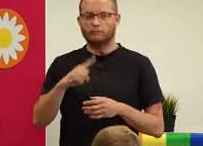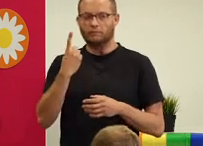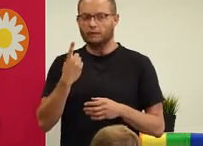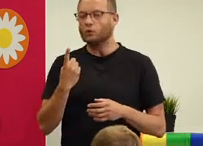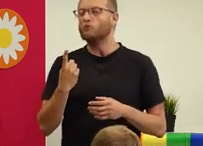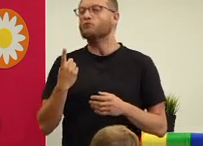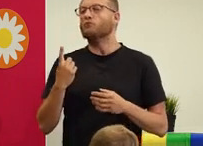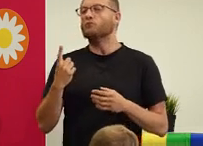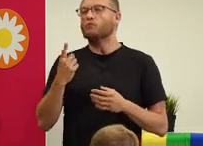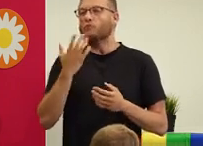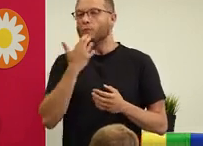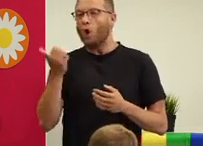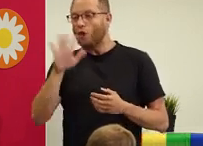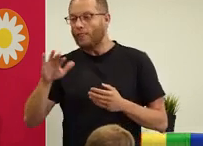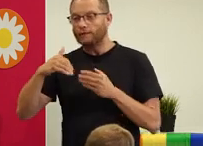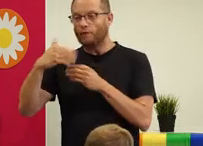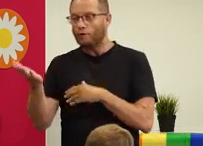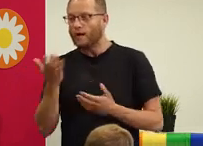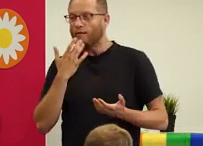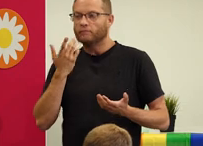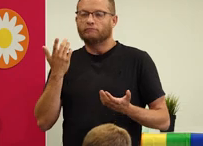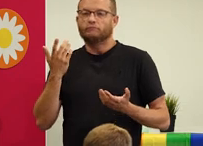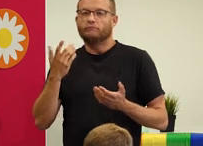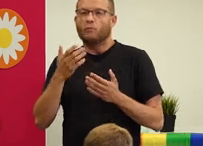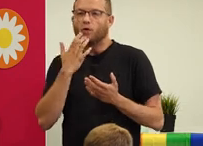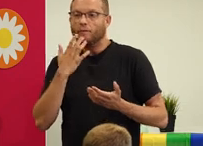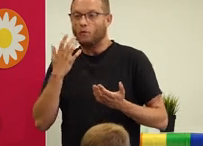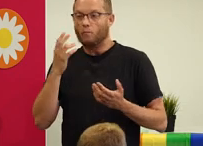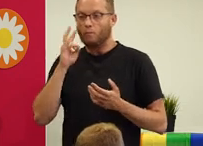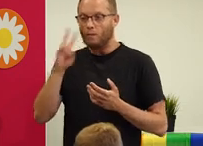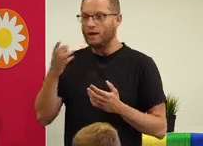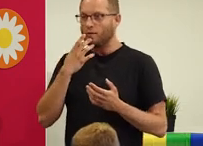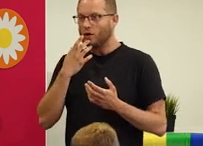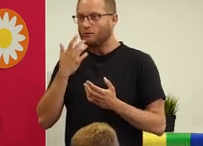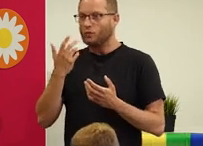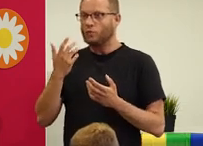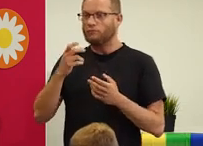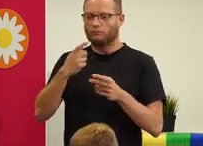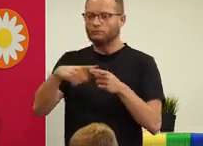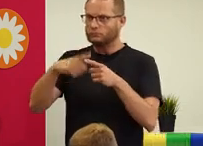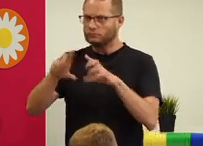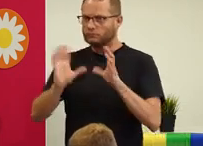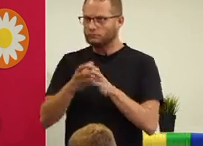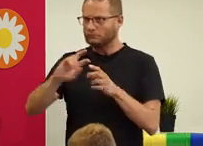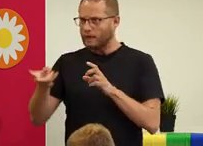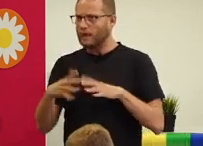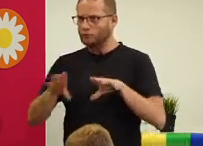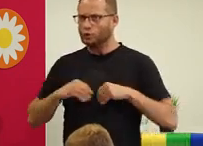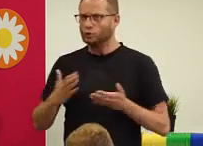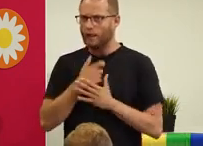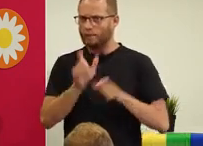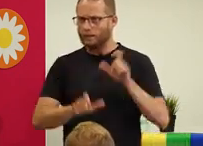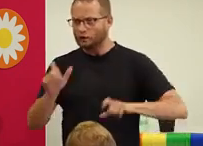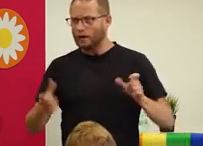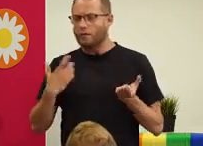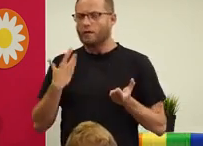todo lo que fuese fuera de Occidente fuese tradición islámica, o sea, obviando un poco la heterogeneidad de esas comunidades y asumiendo que todas las